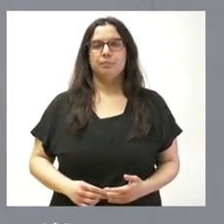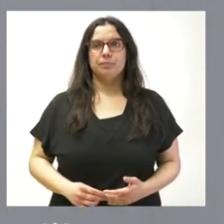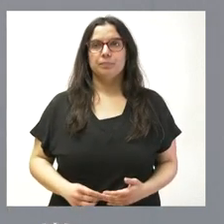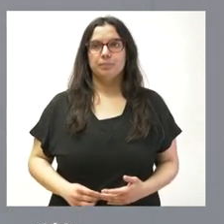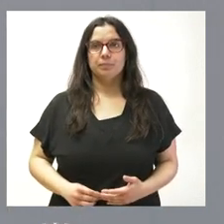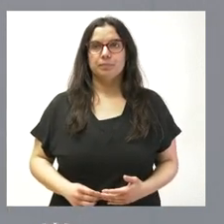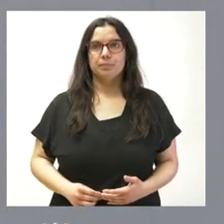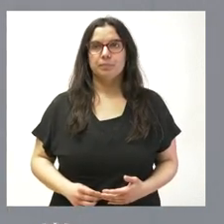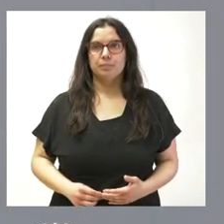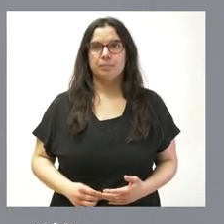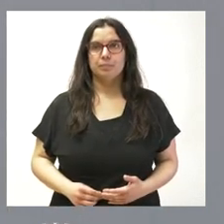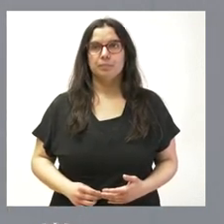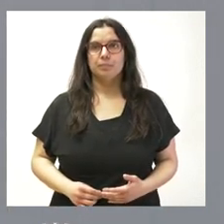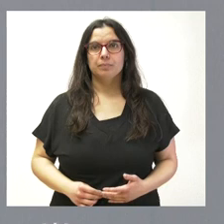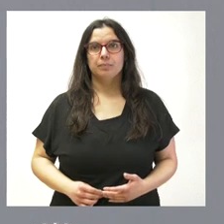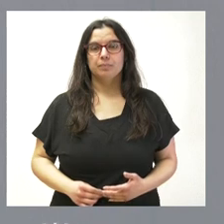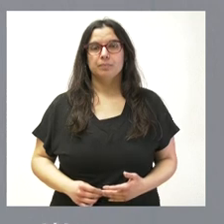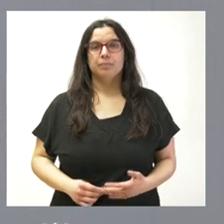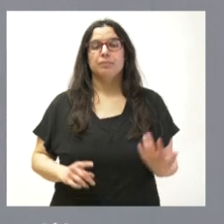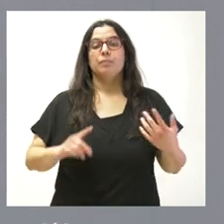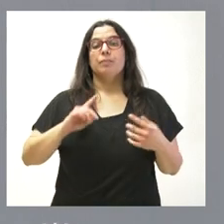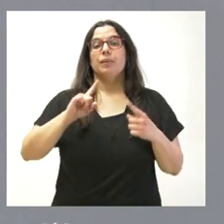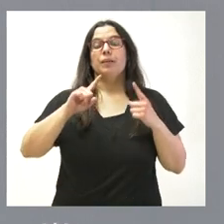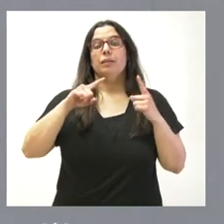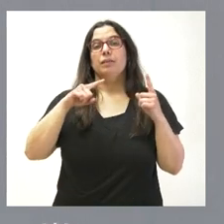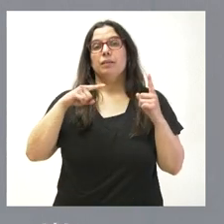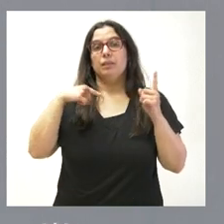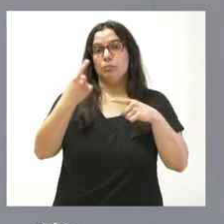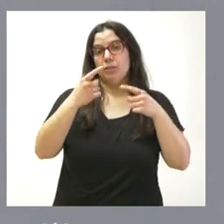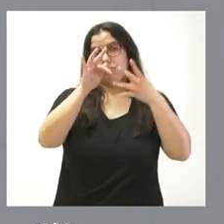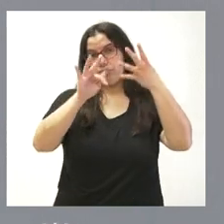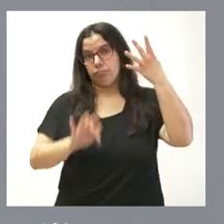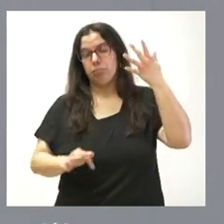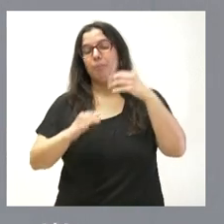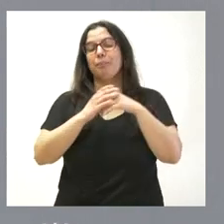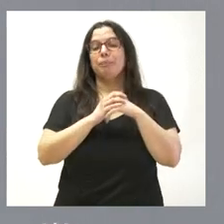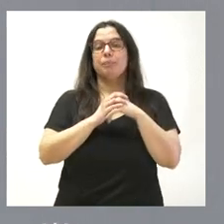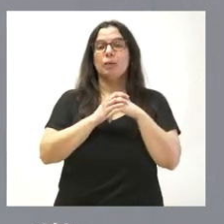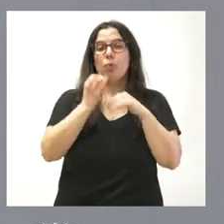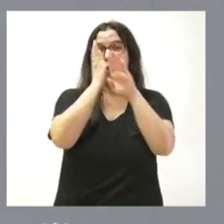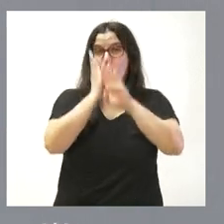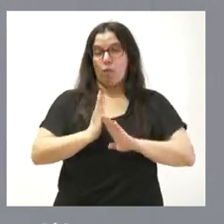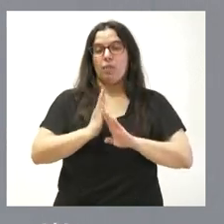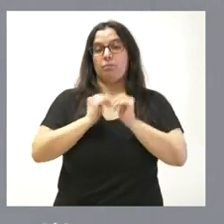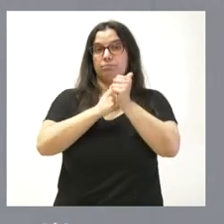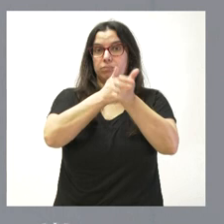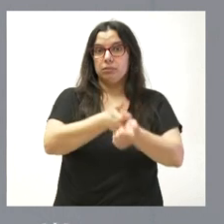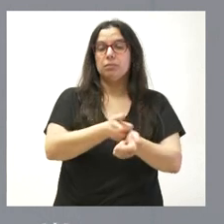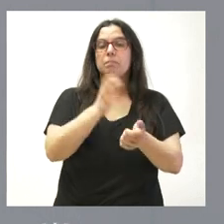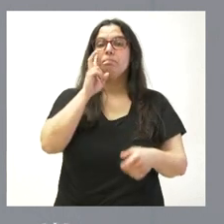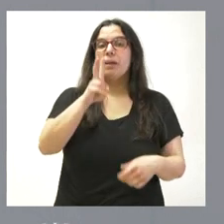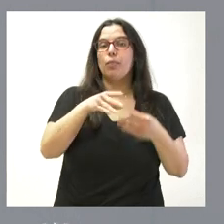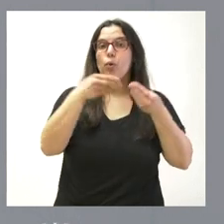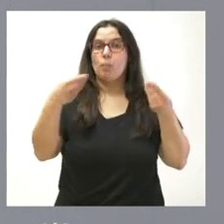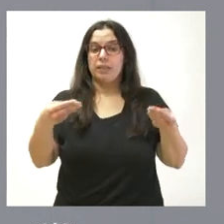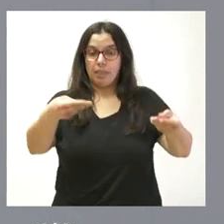2024 coloco bien Así luego vienen el resto de los acuerdos y por ir con este orden tienen ustedes la